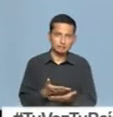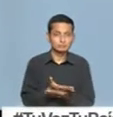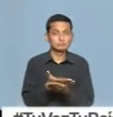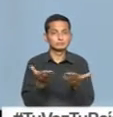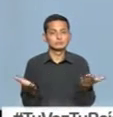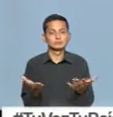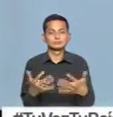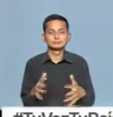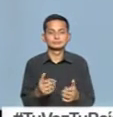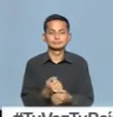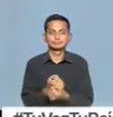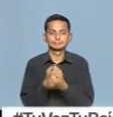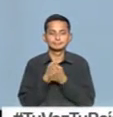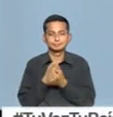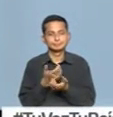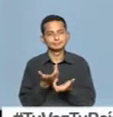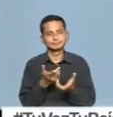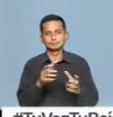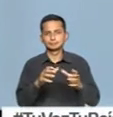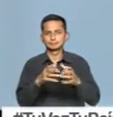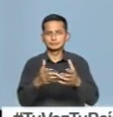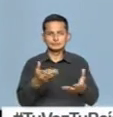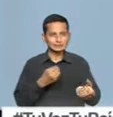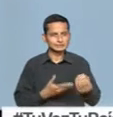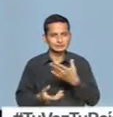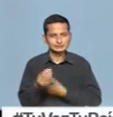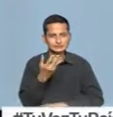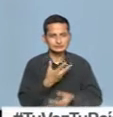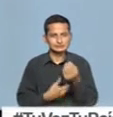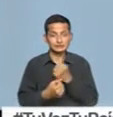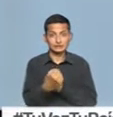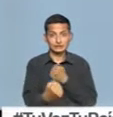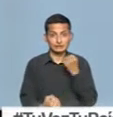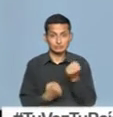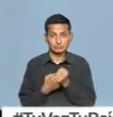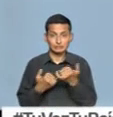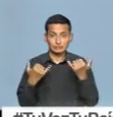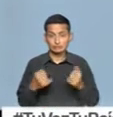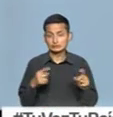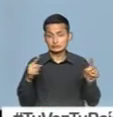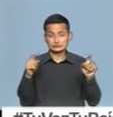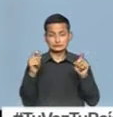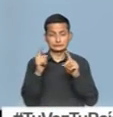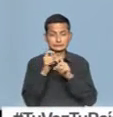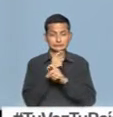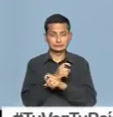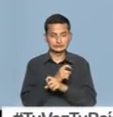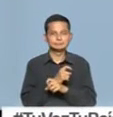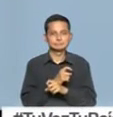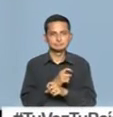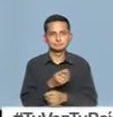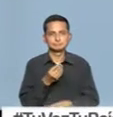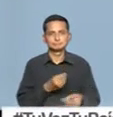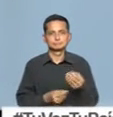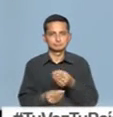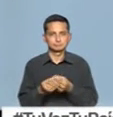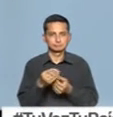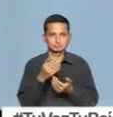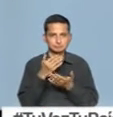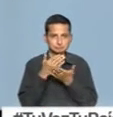extraordinaria muestra de cariño del pueblo y del gobierno de China para apoyarnos en estos momentos que han sido tan difíciles y